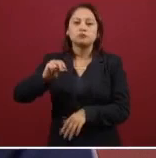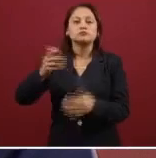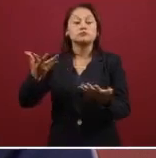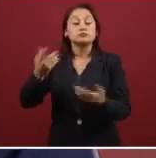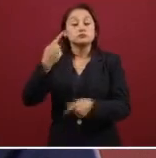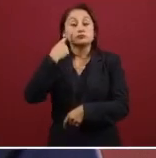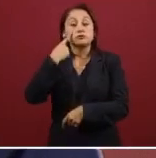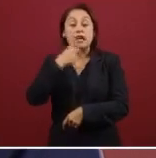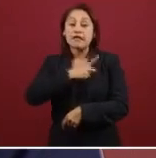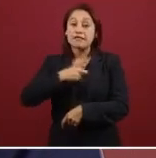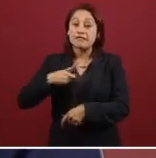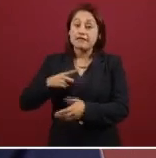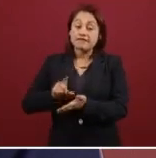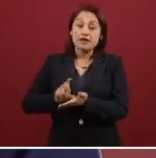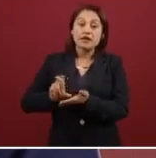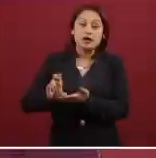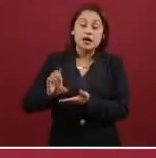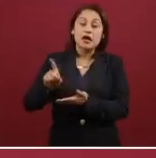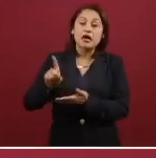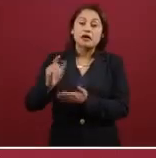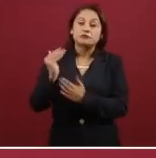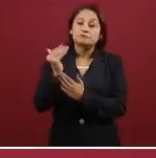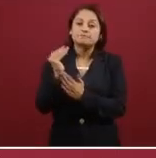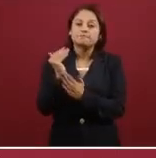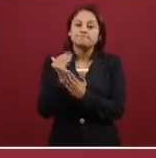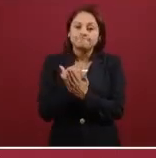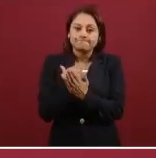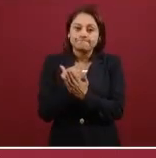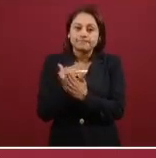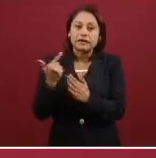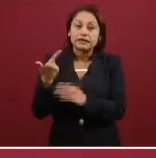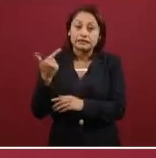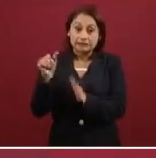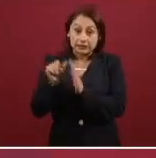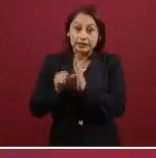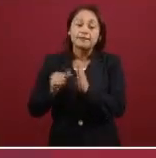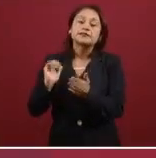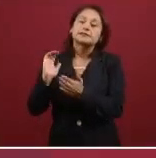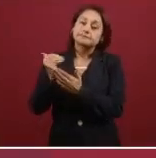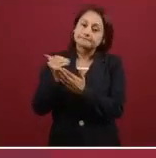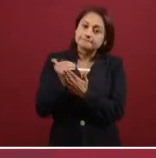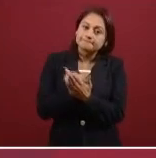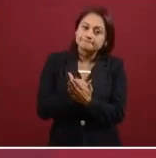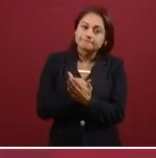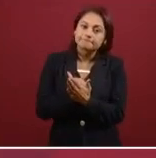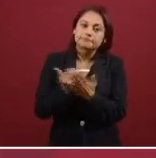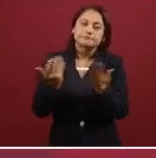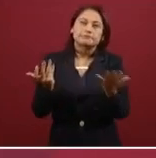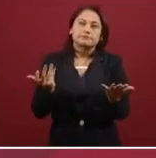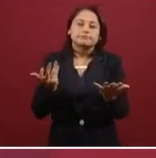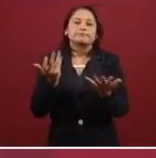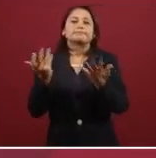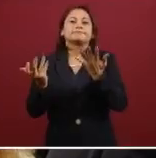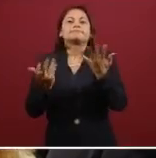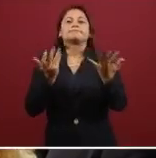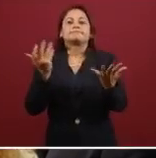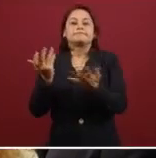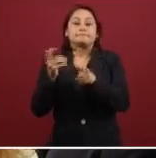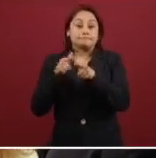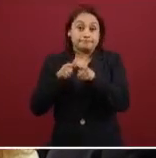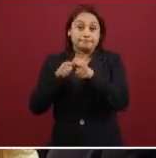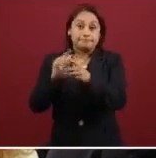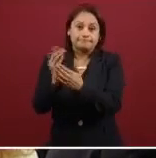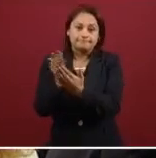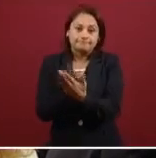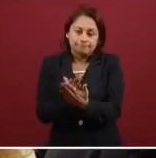pública en 7 meses. Esto no quiere decir que así va a terminar el año, porque vamos a requerir,